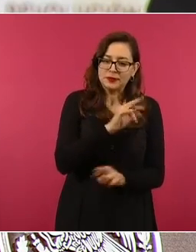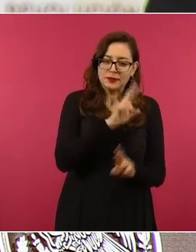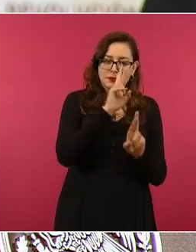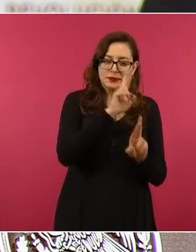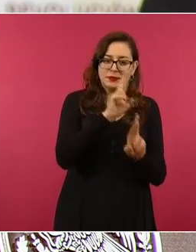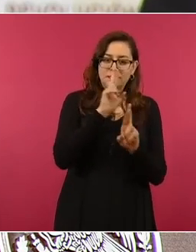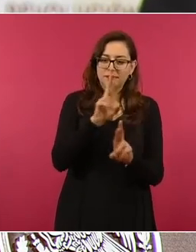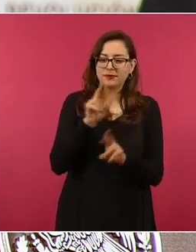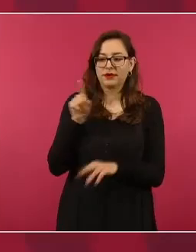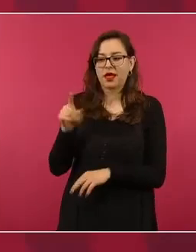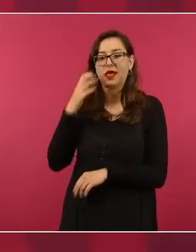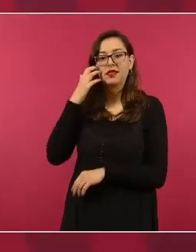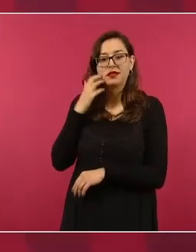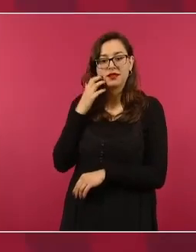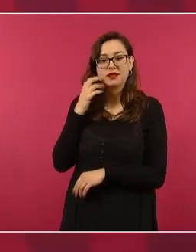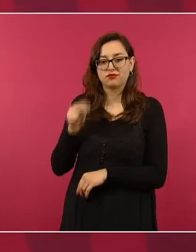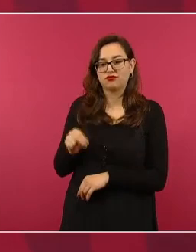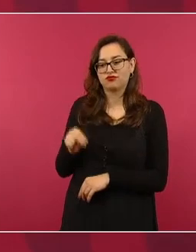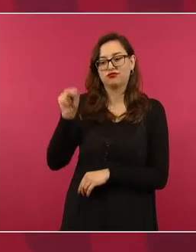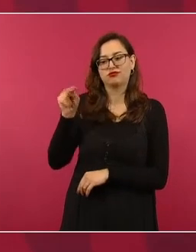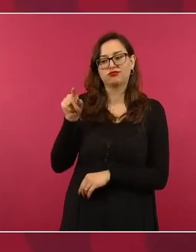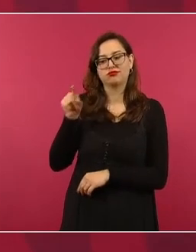son la historia